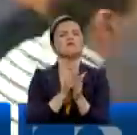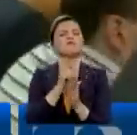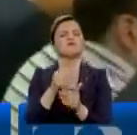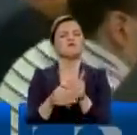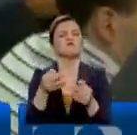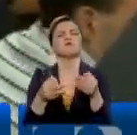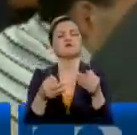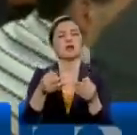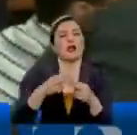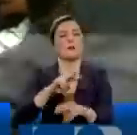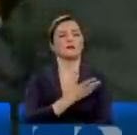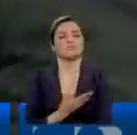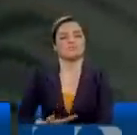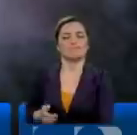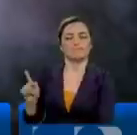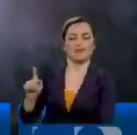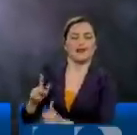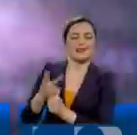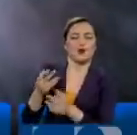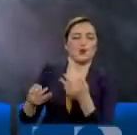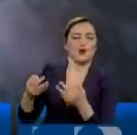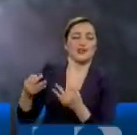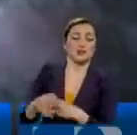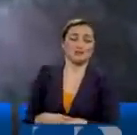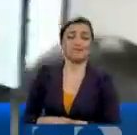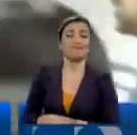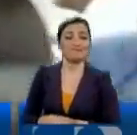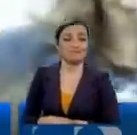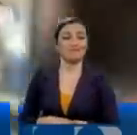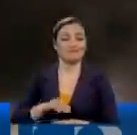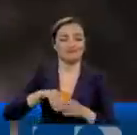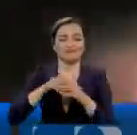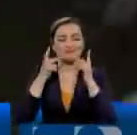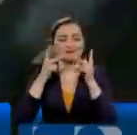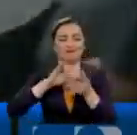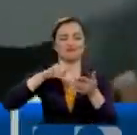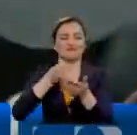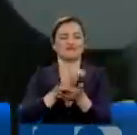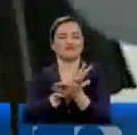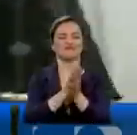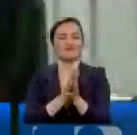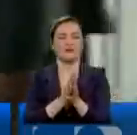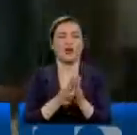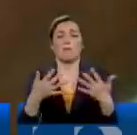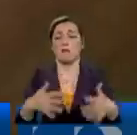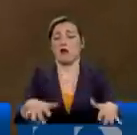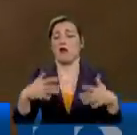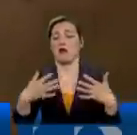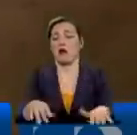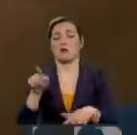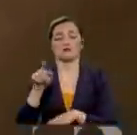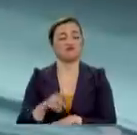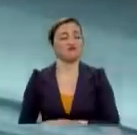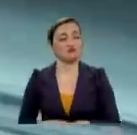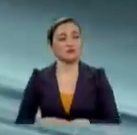vicepresidente Jorge Glass, para quien sería su tercer juicio, esta vez por peculado, quizá el más grave de la